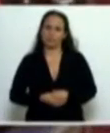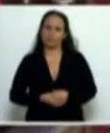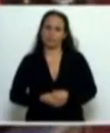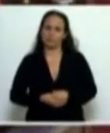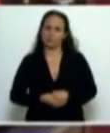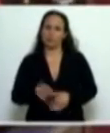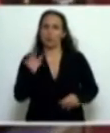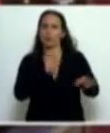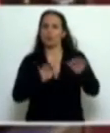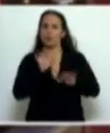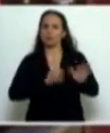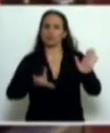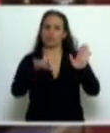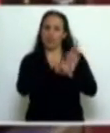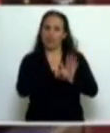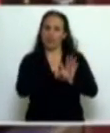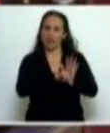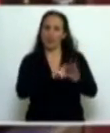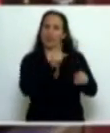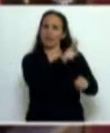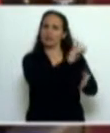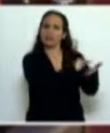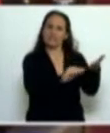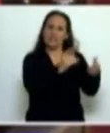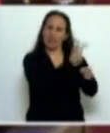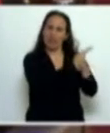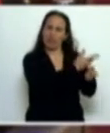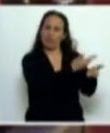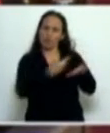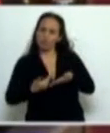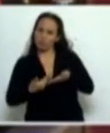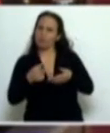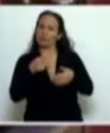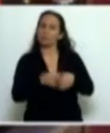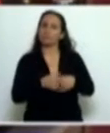Recaído en el proyecto de ley, venido en revisión del Honorable Senado,